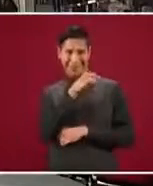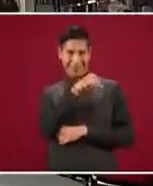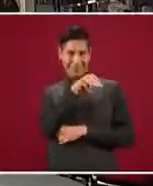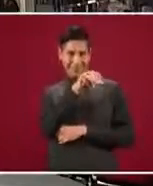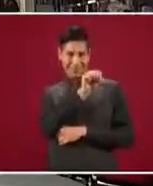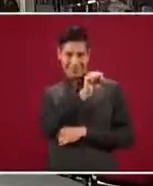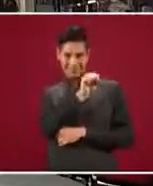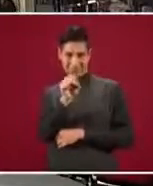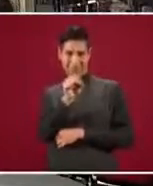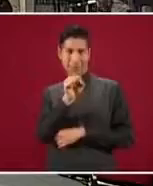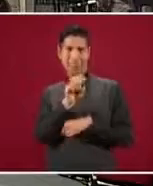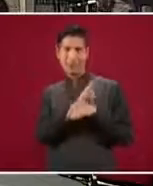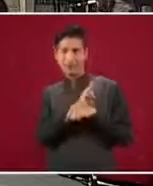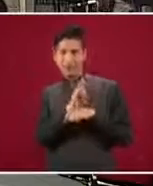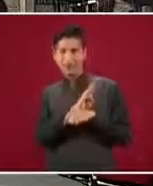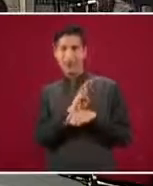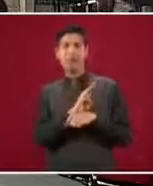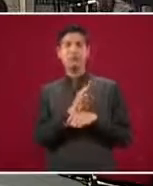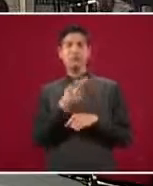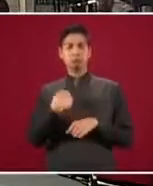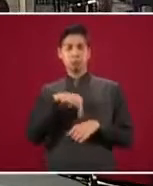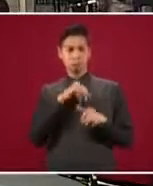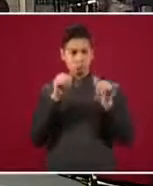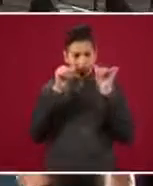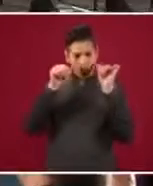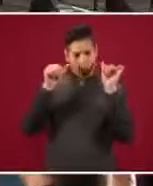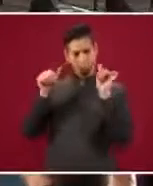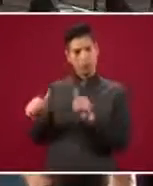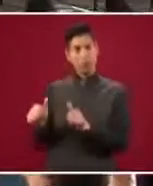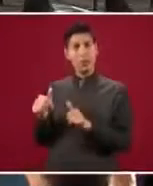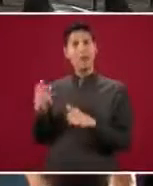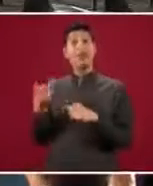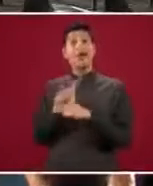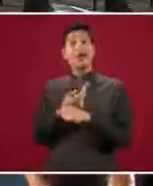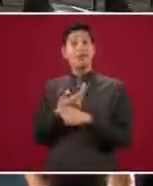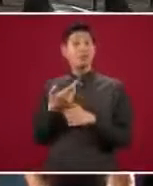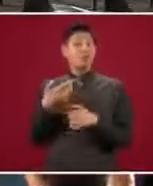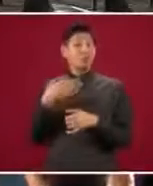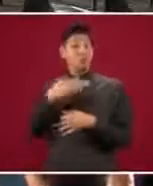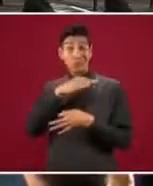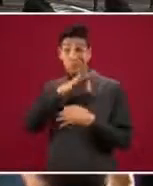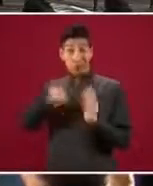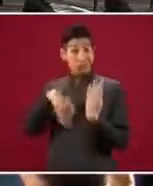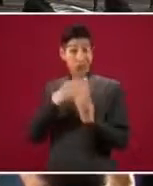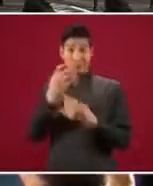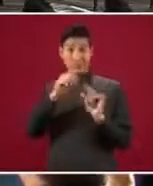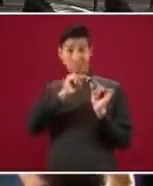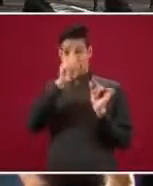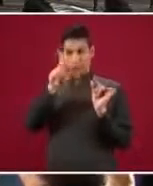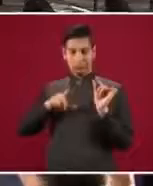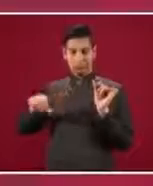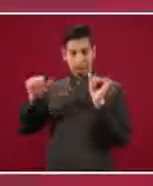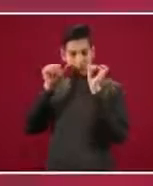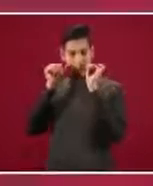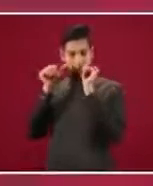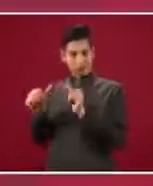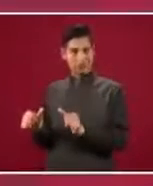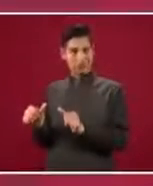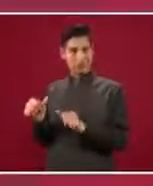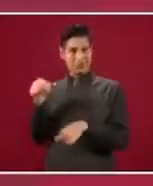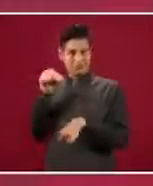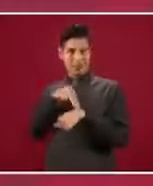rural a los adolescentes, nos ha permitido expandir cobertura física, es decir, en el territorio. Y tenemos un